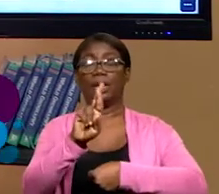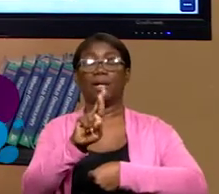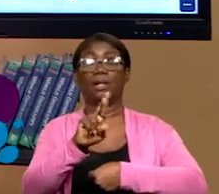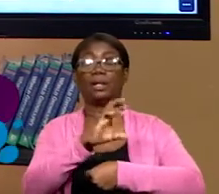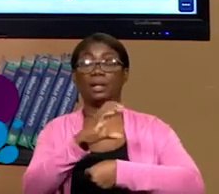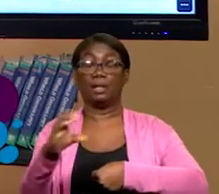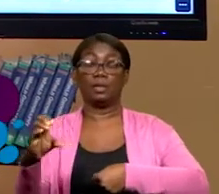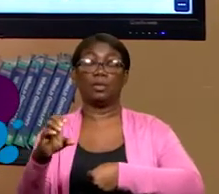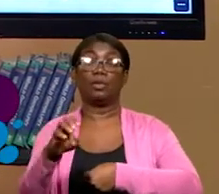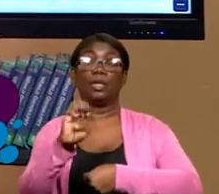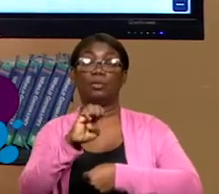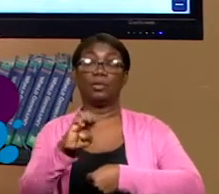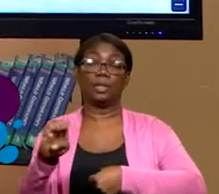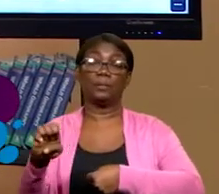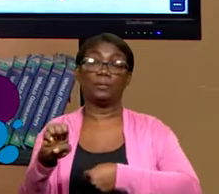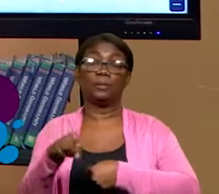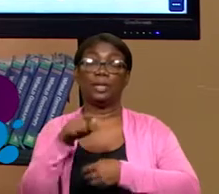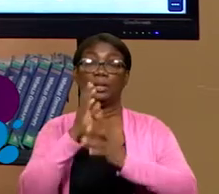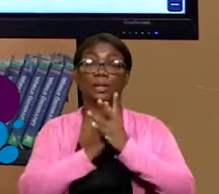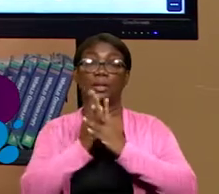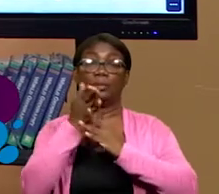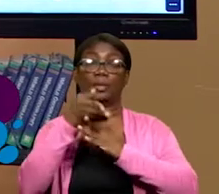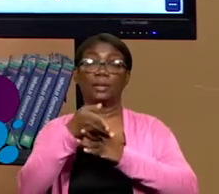de su